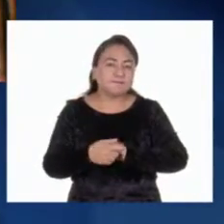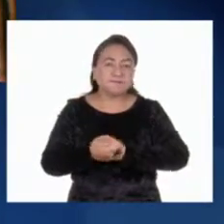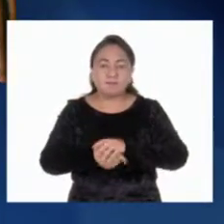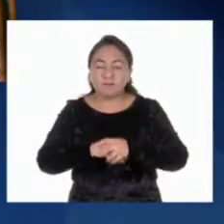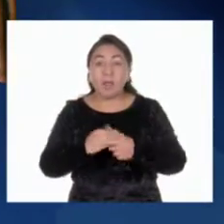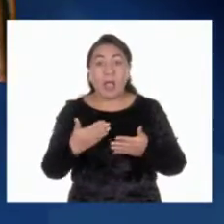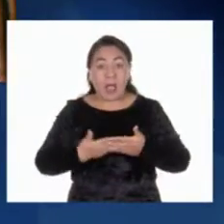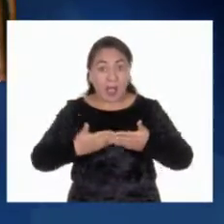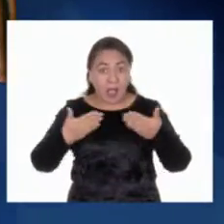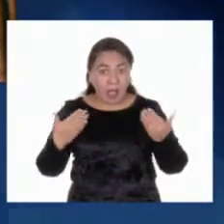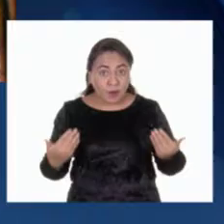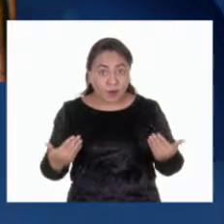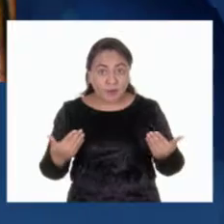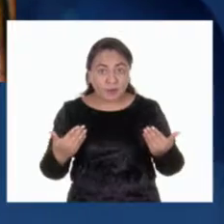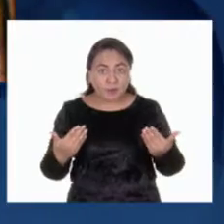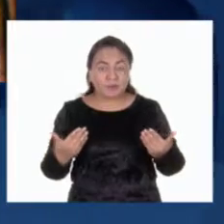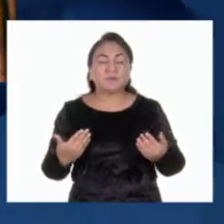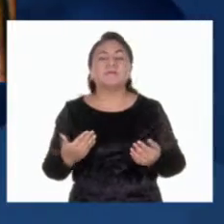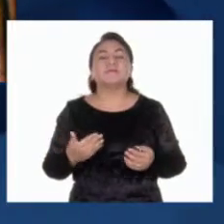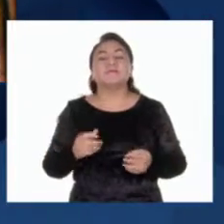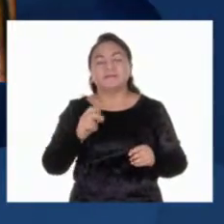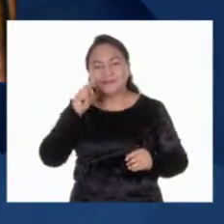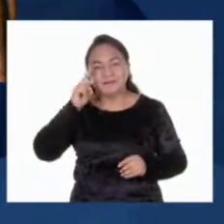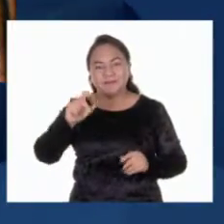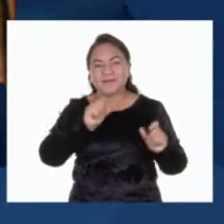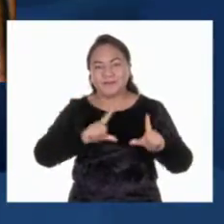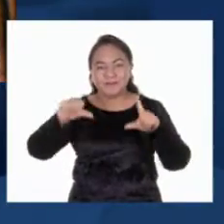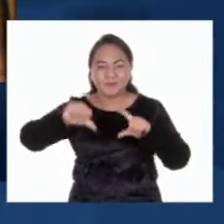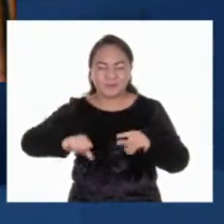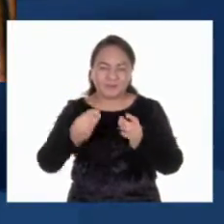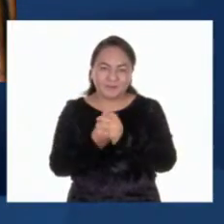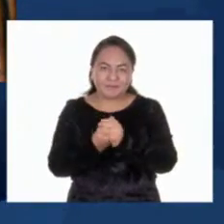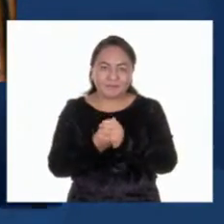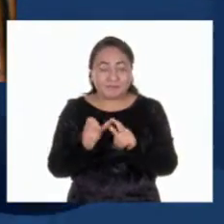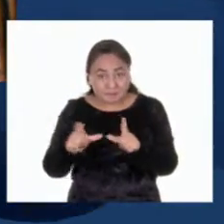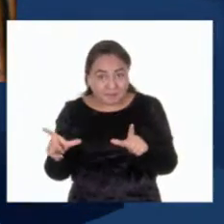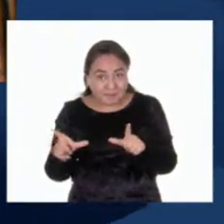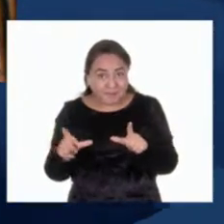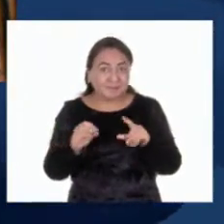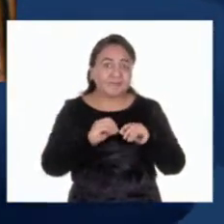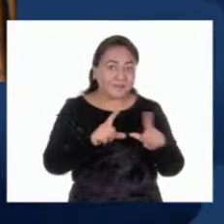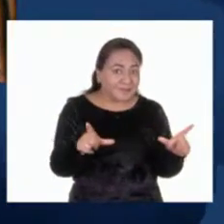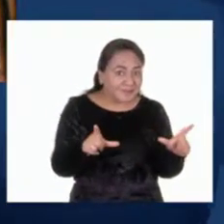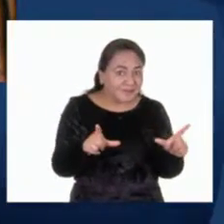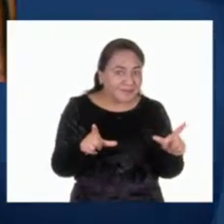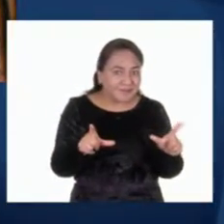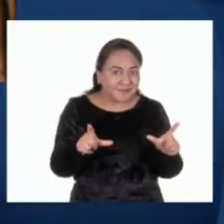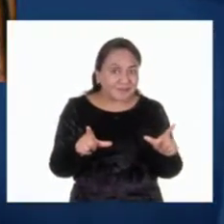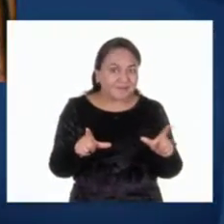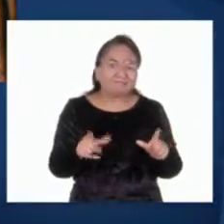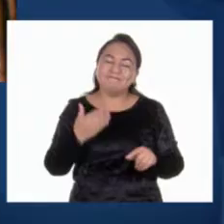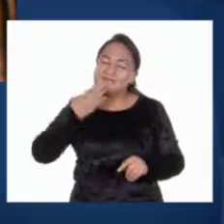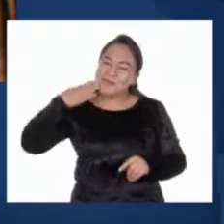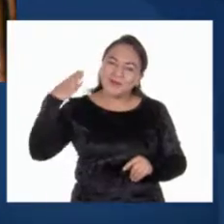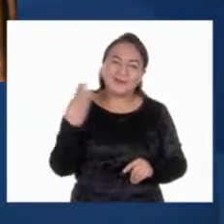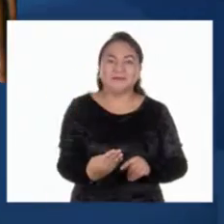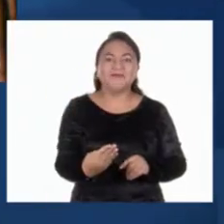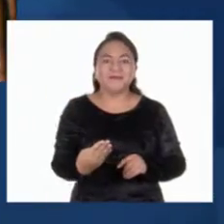es momento de seguir con el programa de hoy. ¿Listas? ¿Listos?